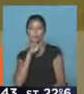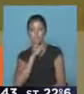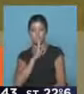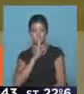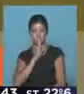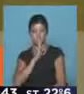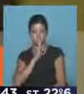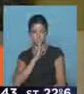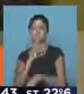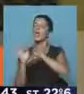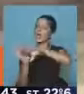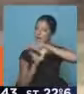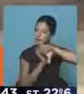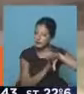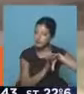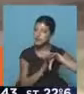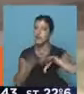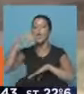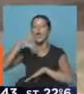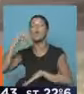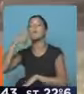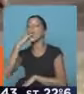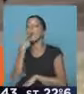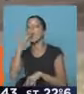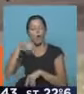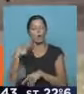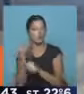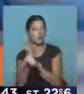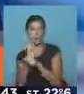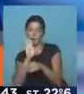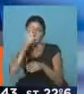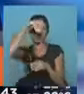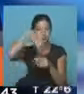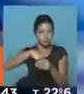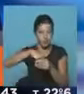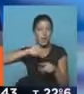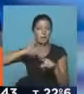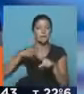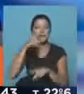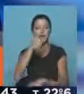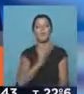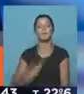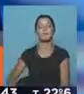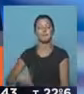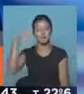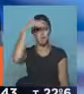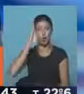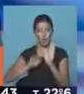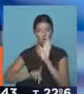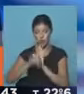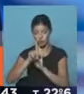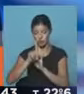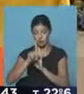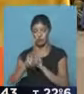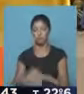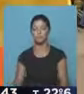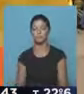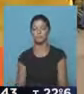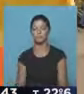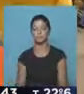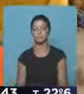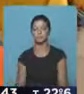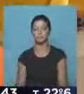preocupación, hoy Moscú no tiene posibilidad de incidir en la política del líder norcoreano. Otra situación que pone